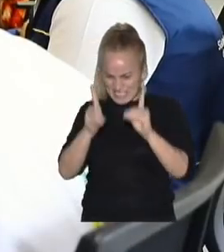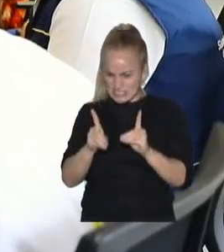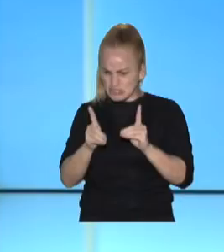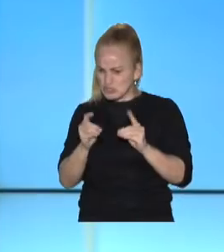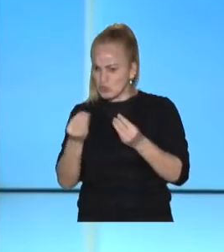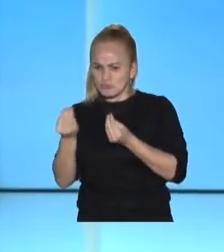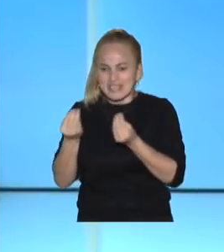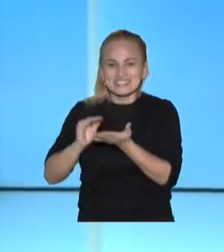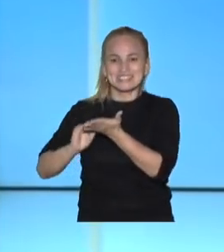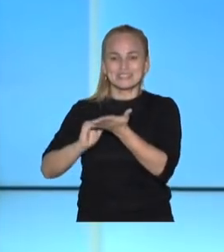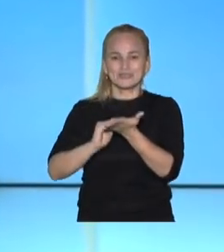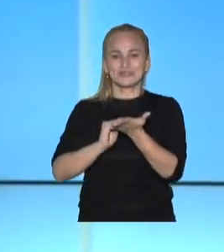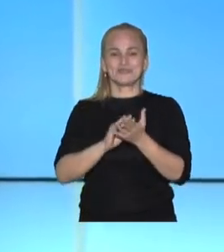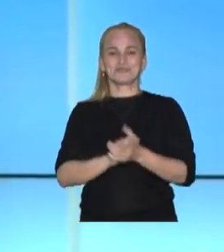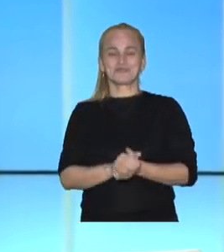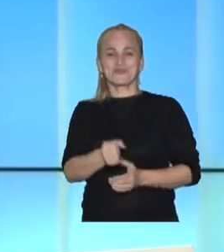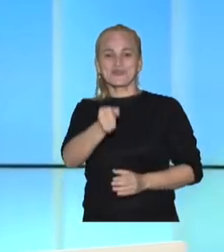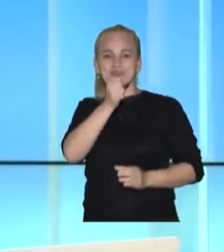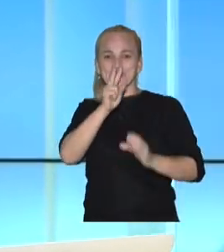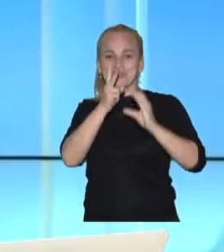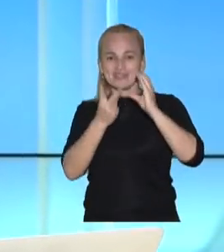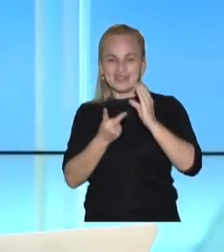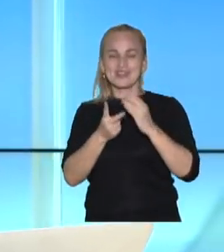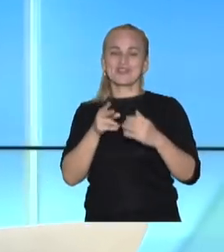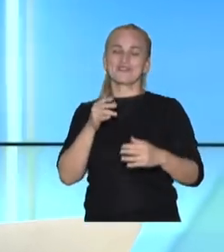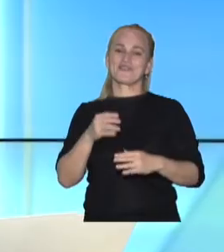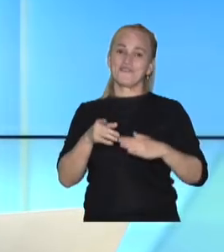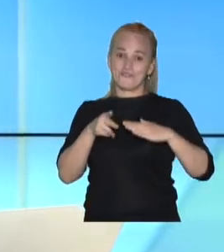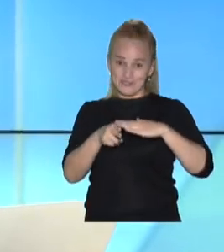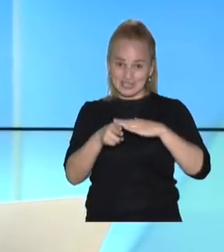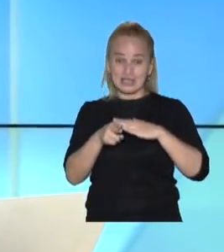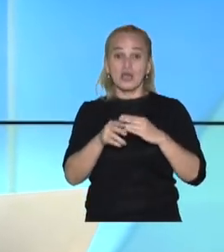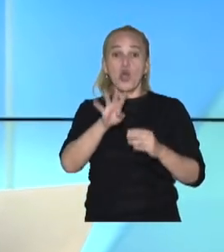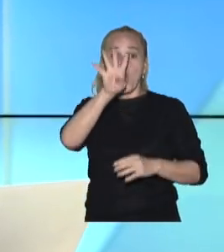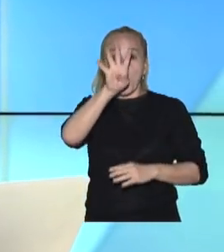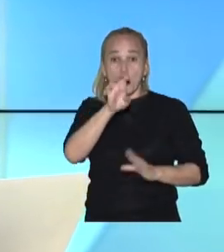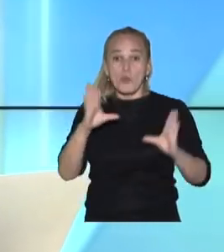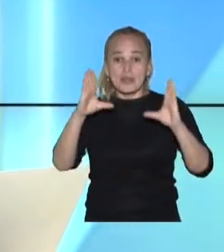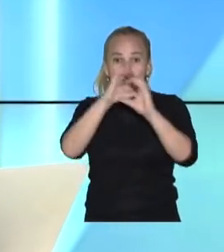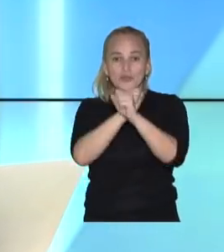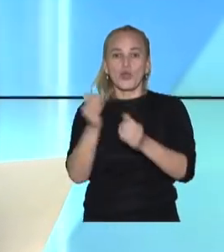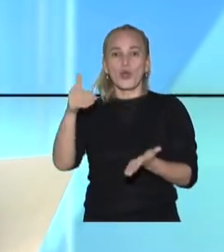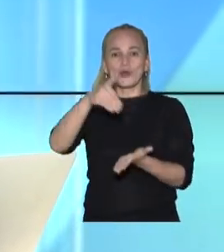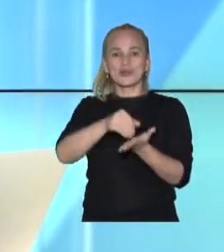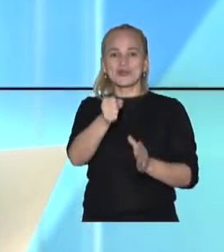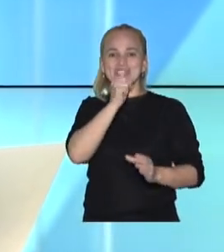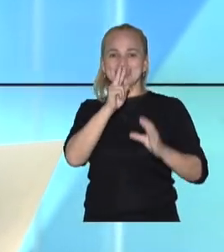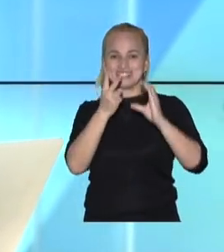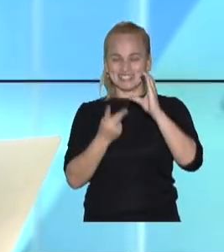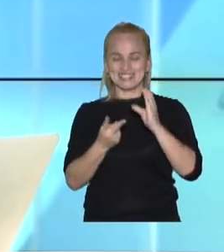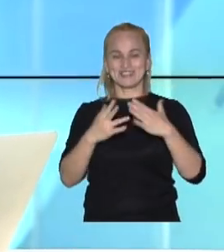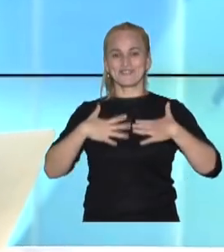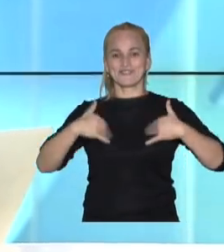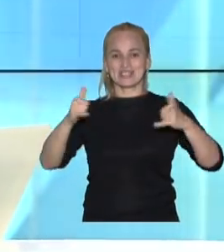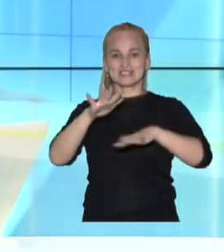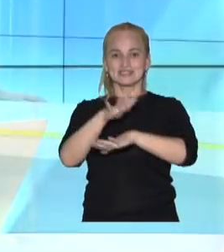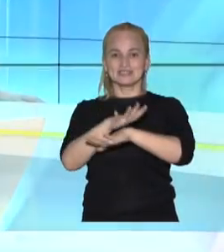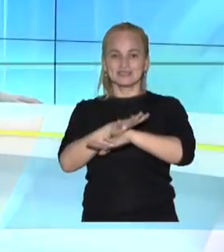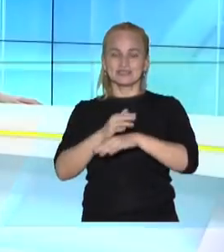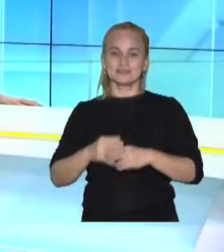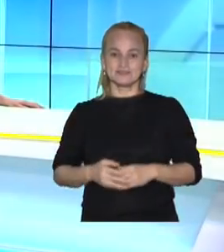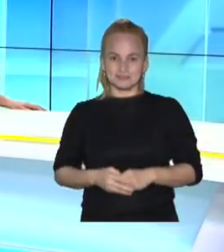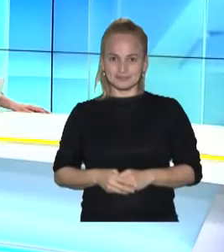medidas. Hasta aquí Noticentro 1 CMI. No se pierda a las 9 de la noche una nueva emisión de noticias. Feliz tarde.